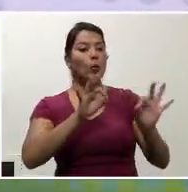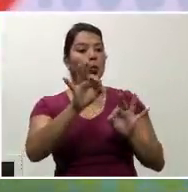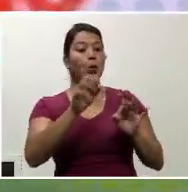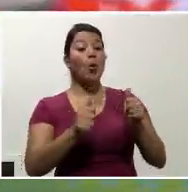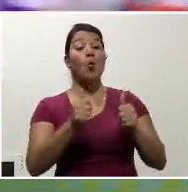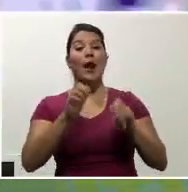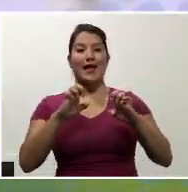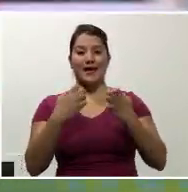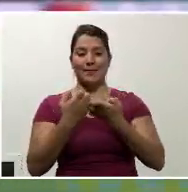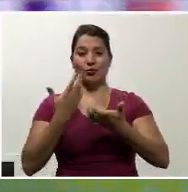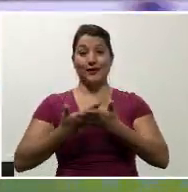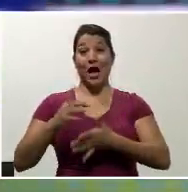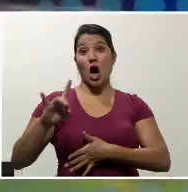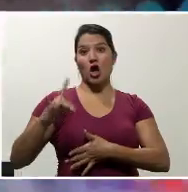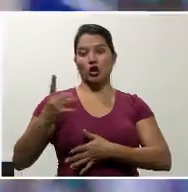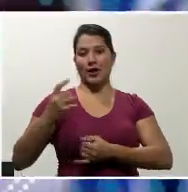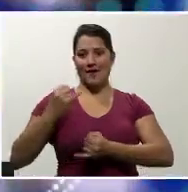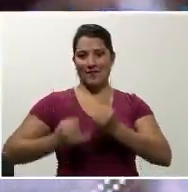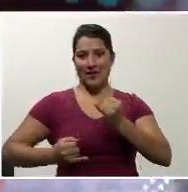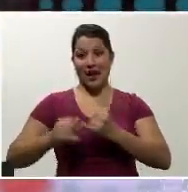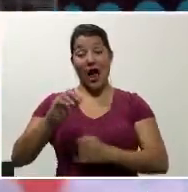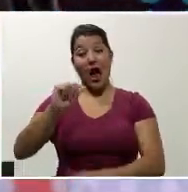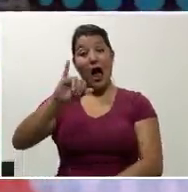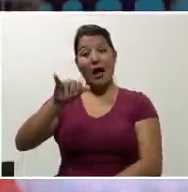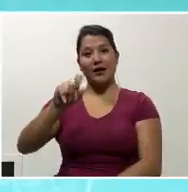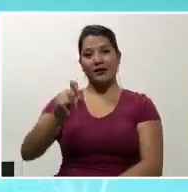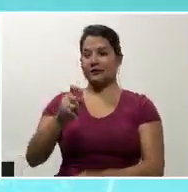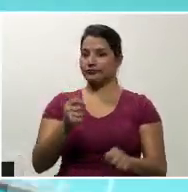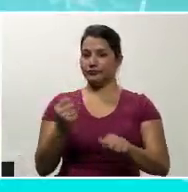final, en donde el Ajax quedó eliminado.